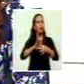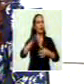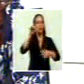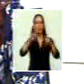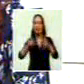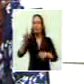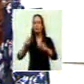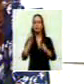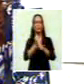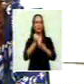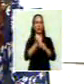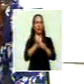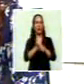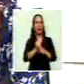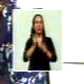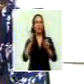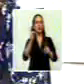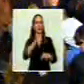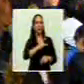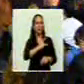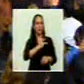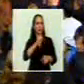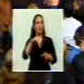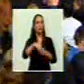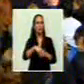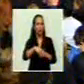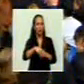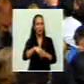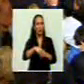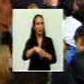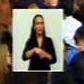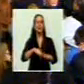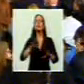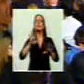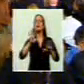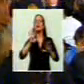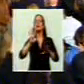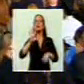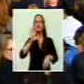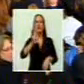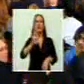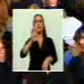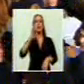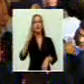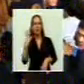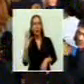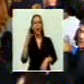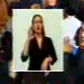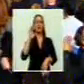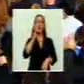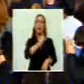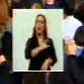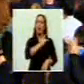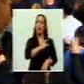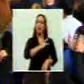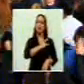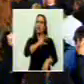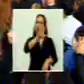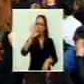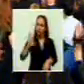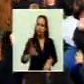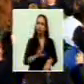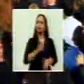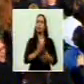trabajo con los docentes de las 54 universidades públicas